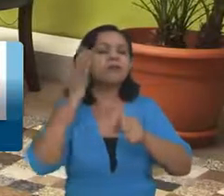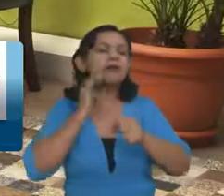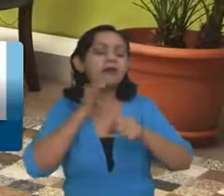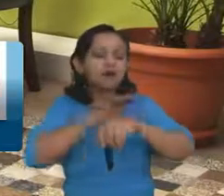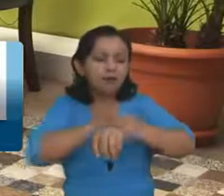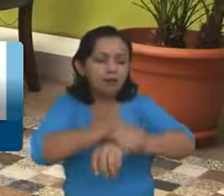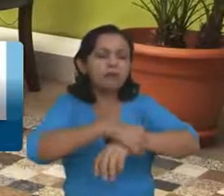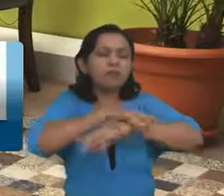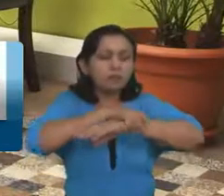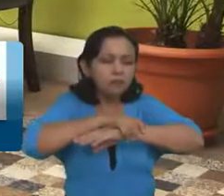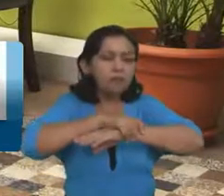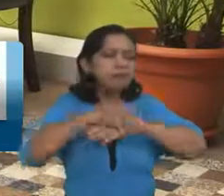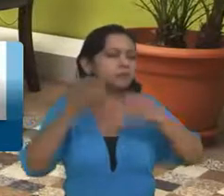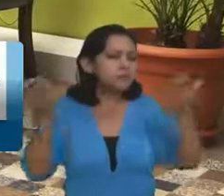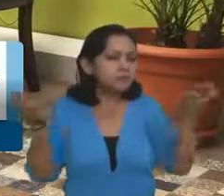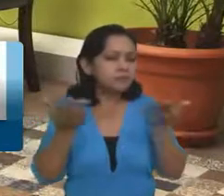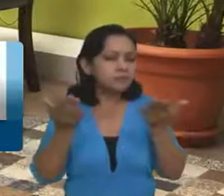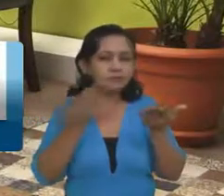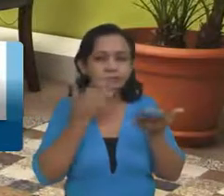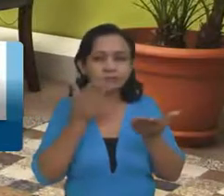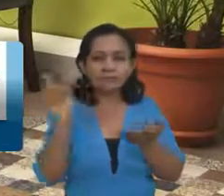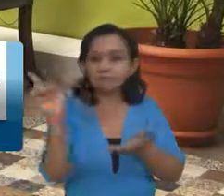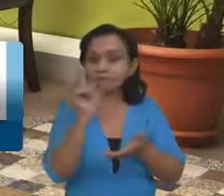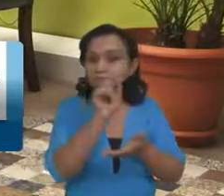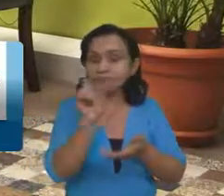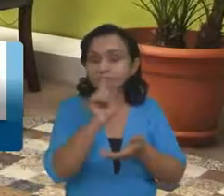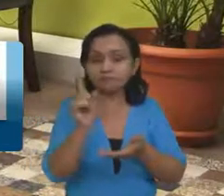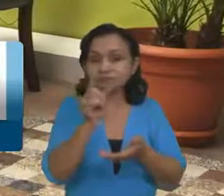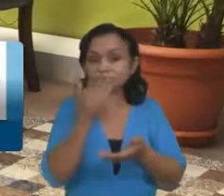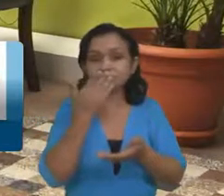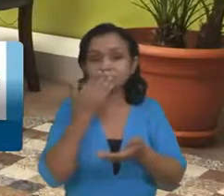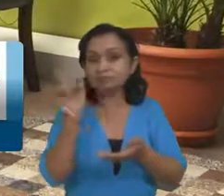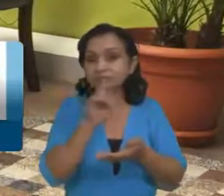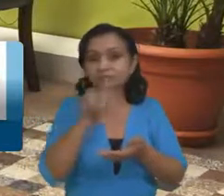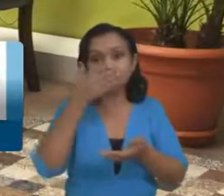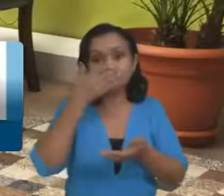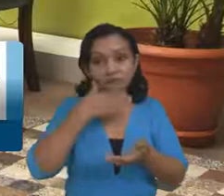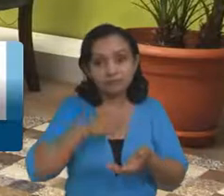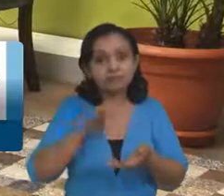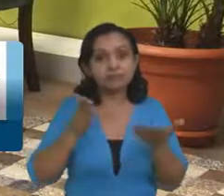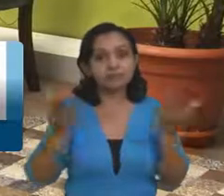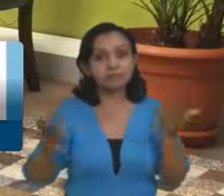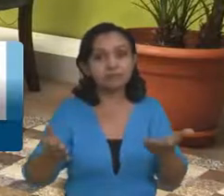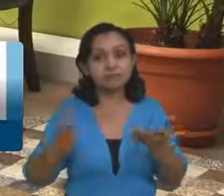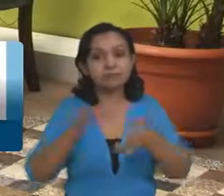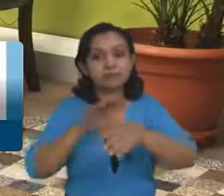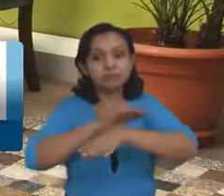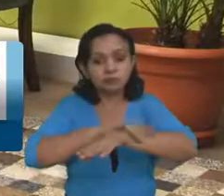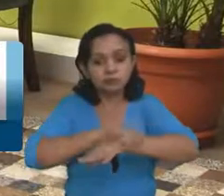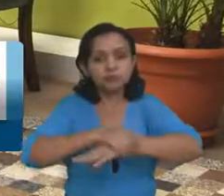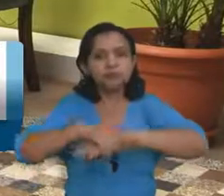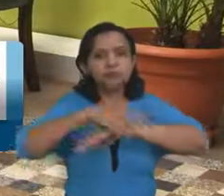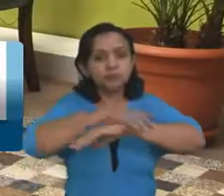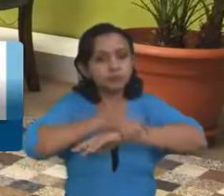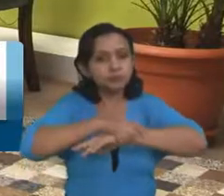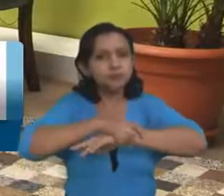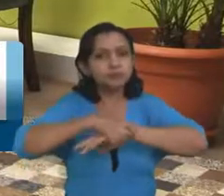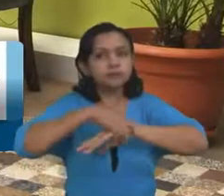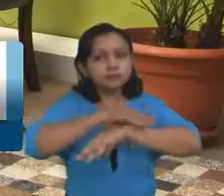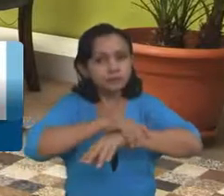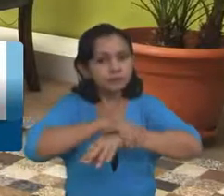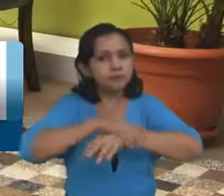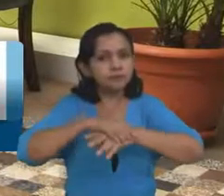es... No es conveniente, no es conveniente, porque a la hora de sobar